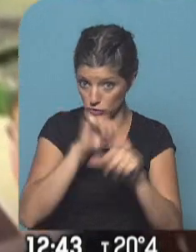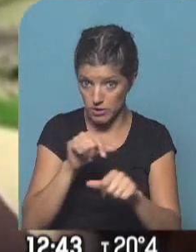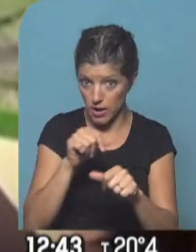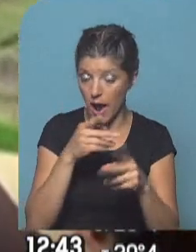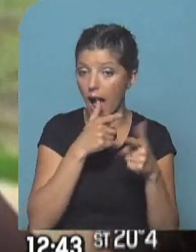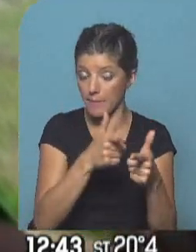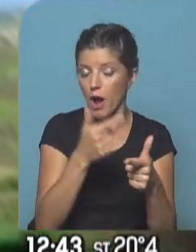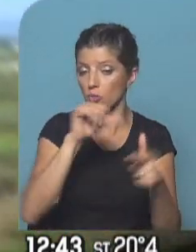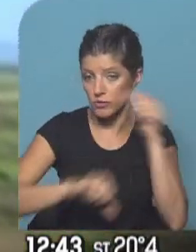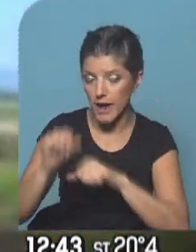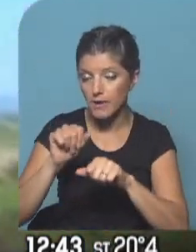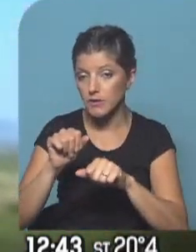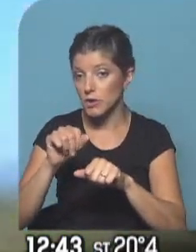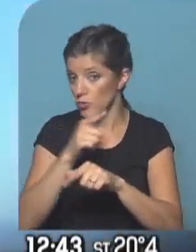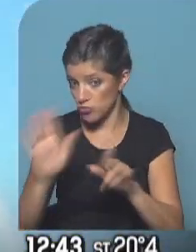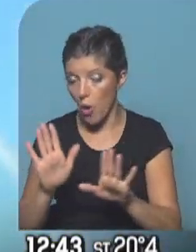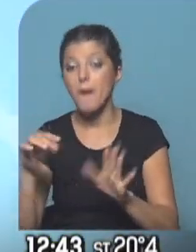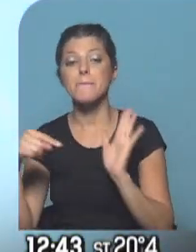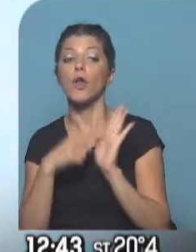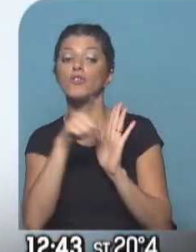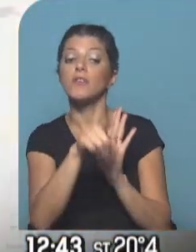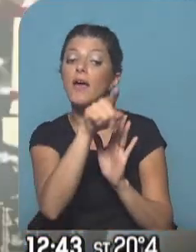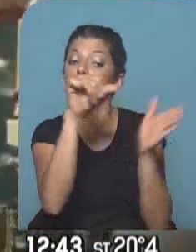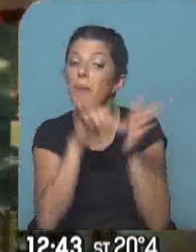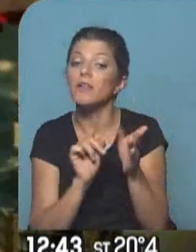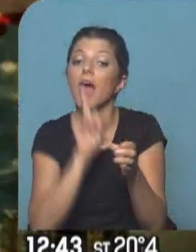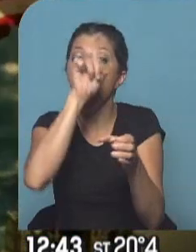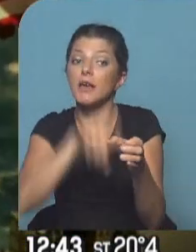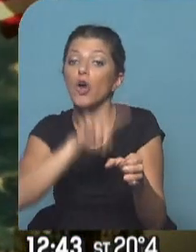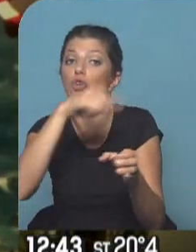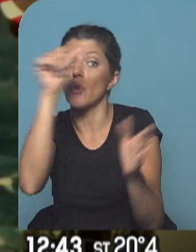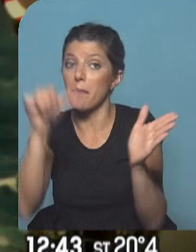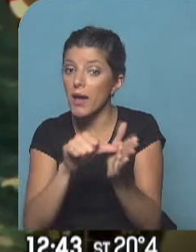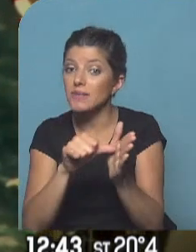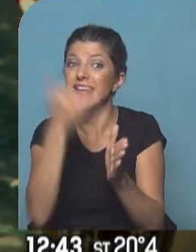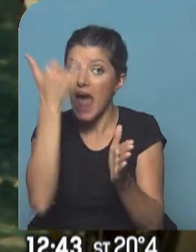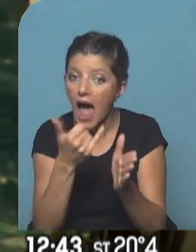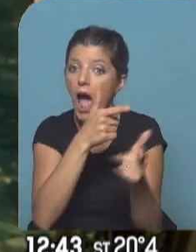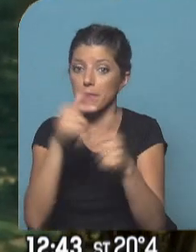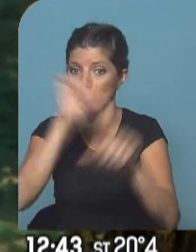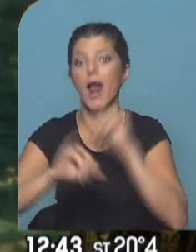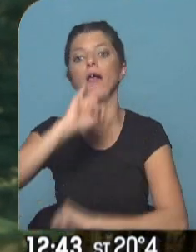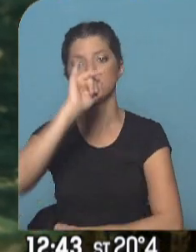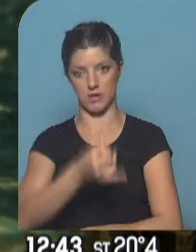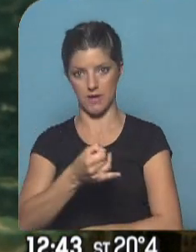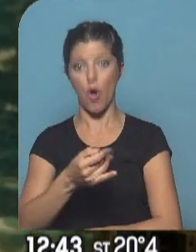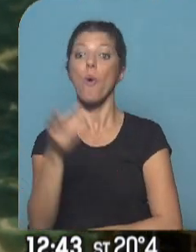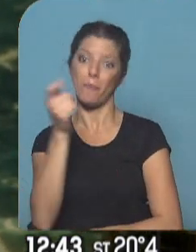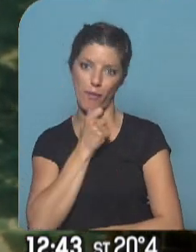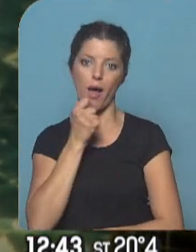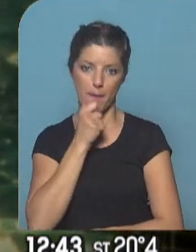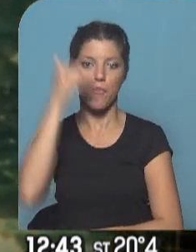contra estados aliados de un enemigo con armas nucleares. Es el caso de Corea del Sur, donde hay 37.000